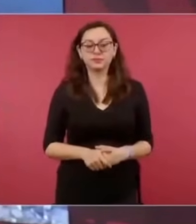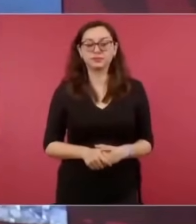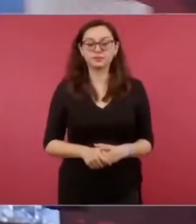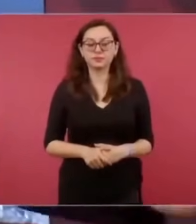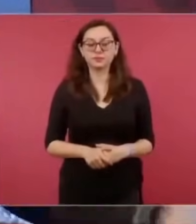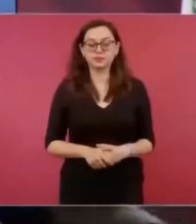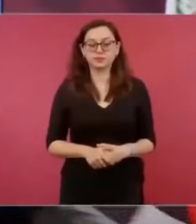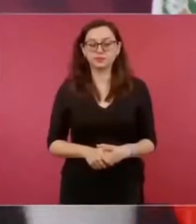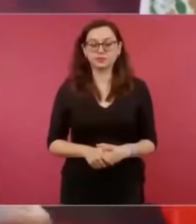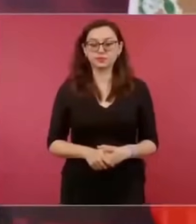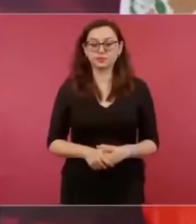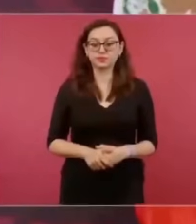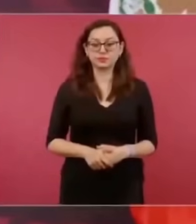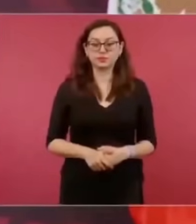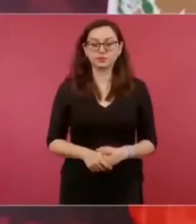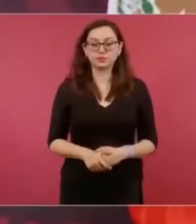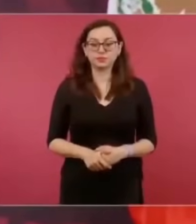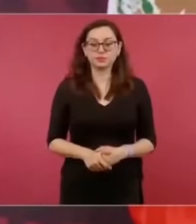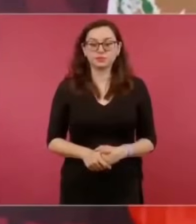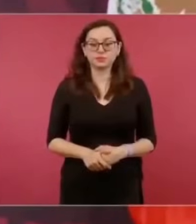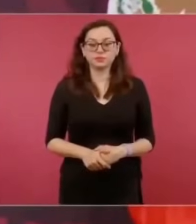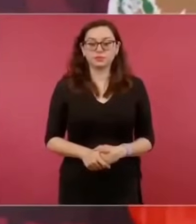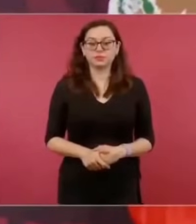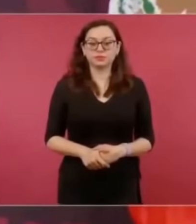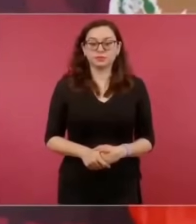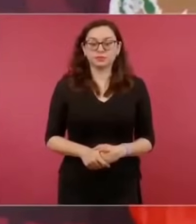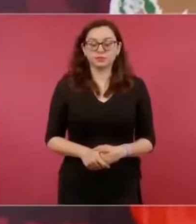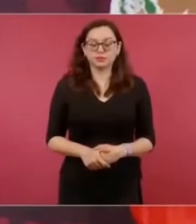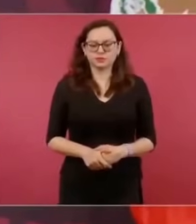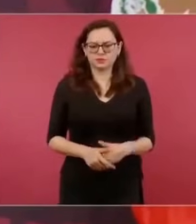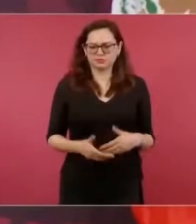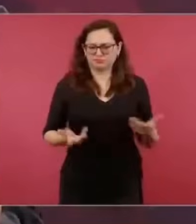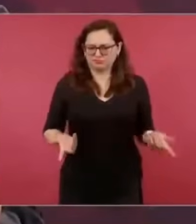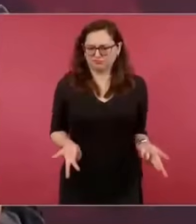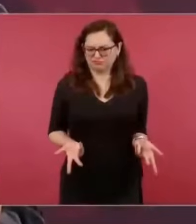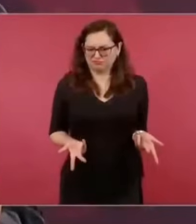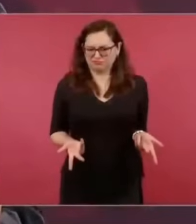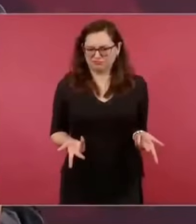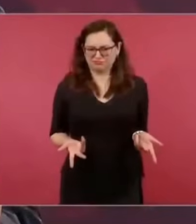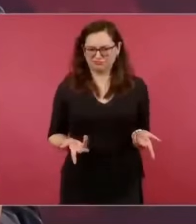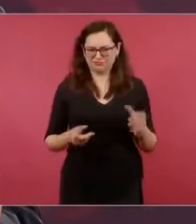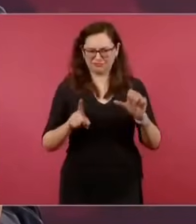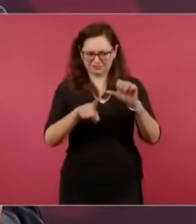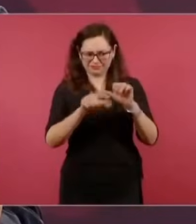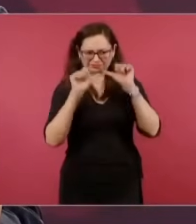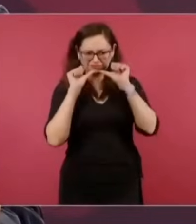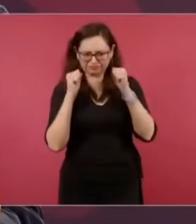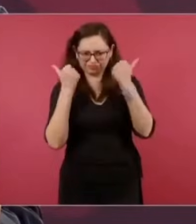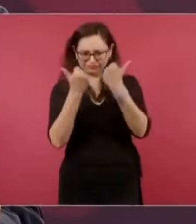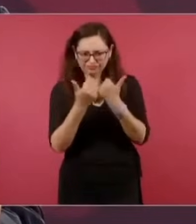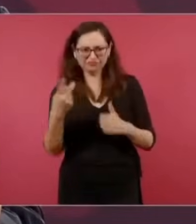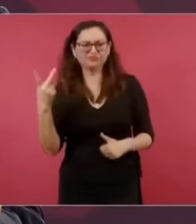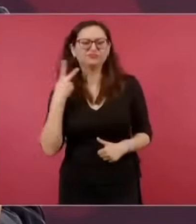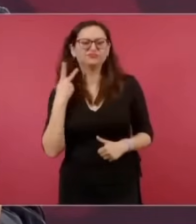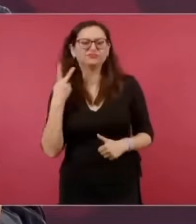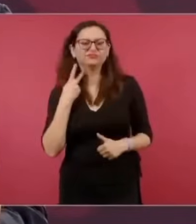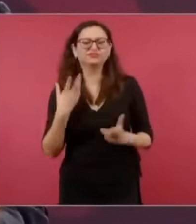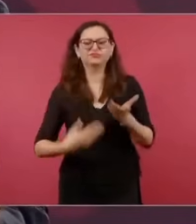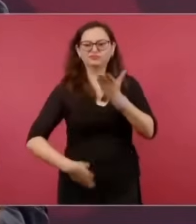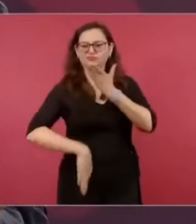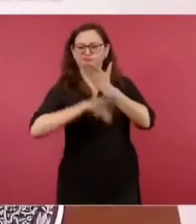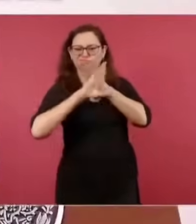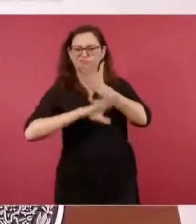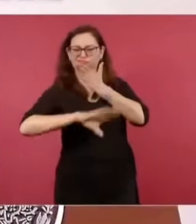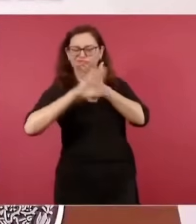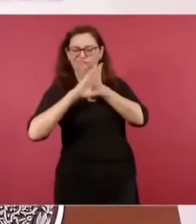Porque ¿por qué ellos van a estar financiando a una oposición, a un gobierno legal,